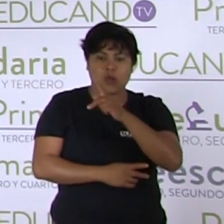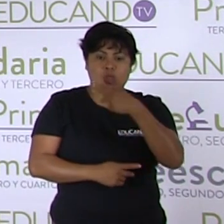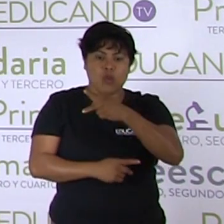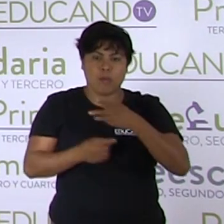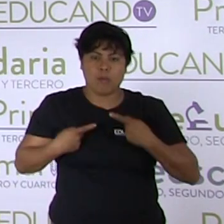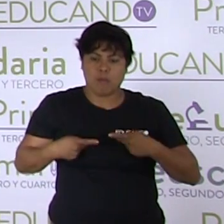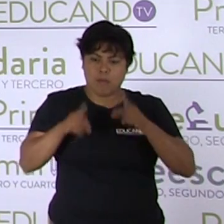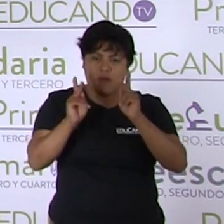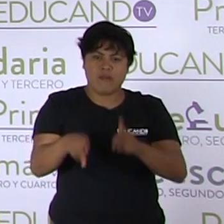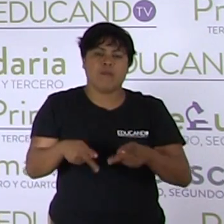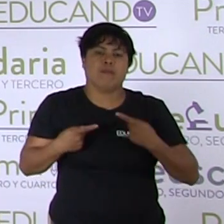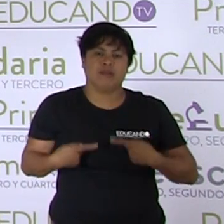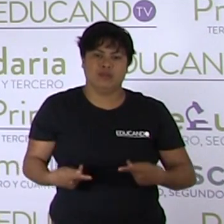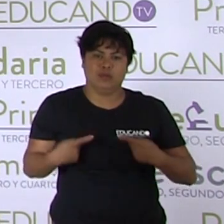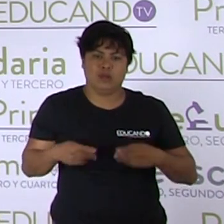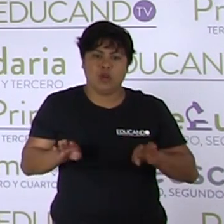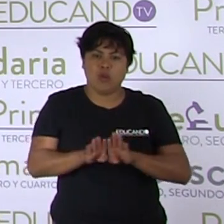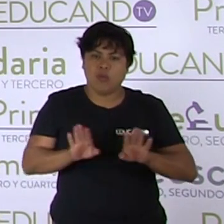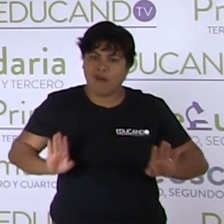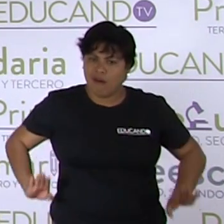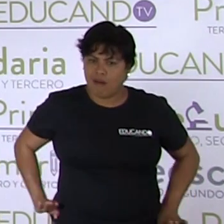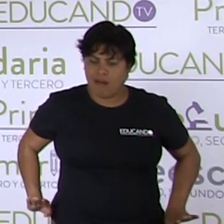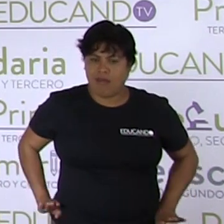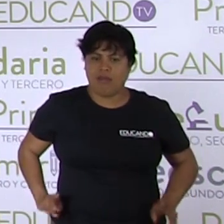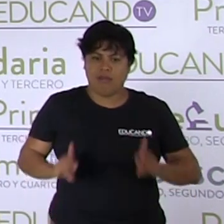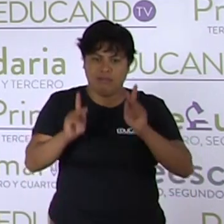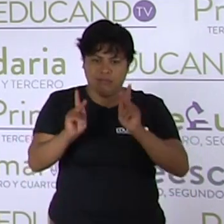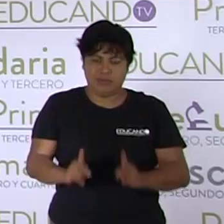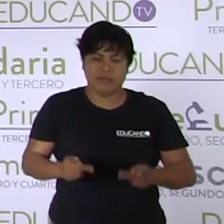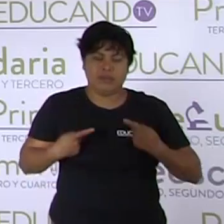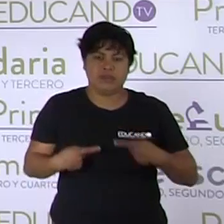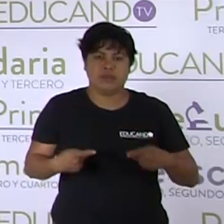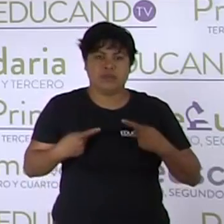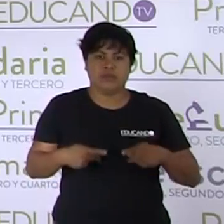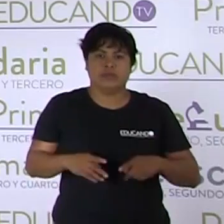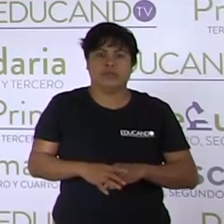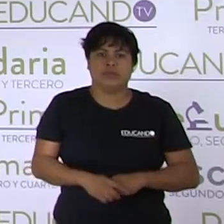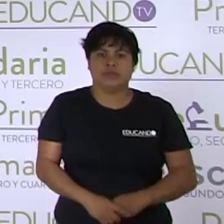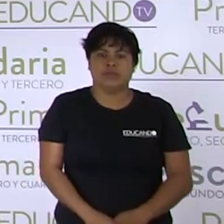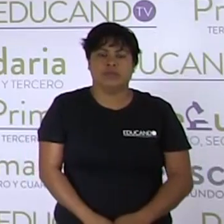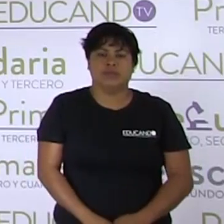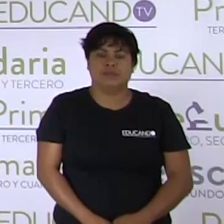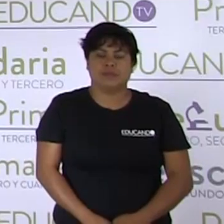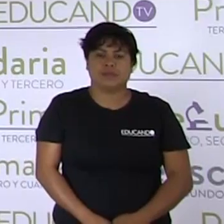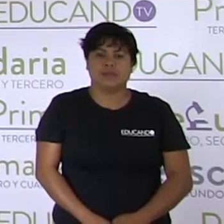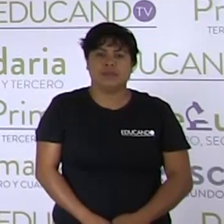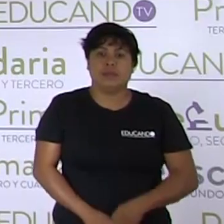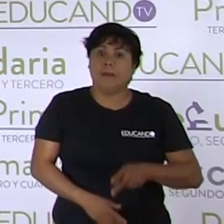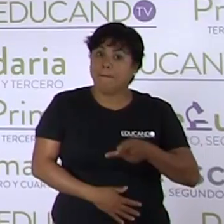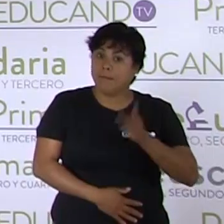perfil, tu característica, tu carácter incluso, ¿sí?, como persona.